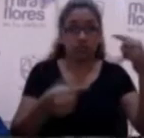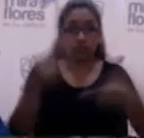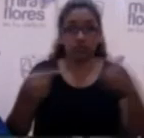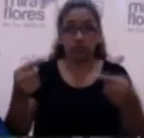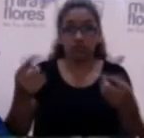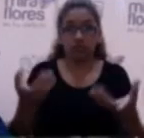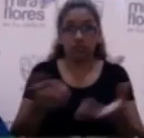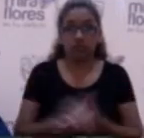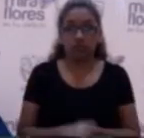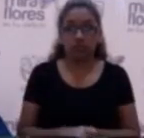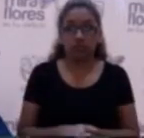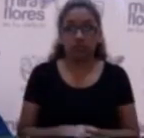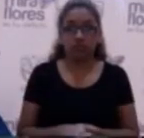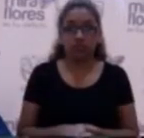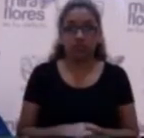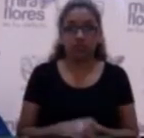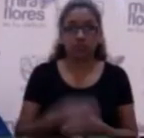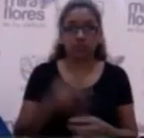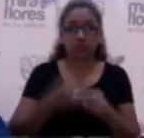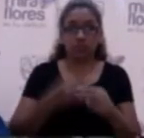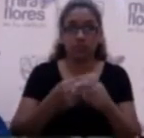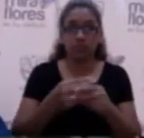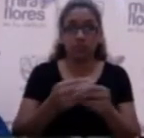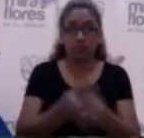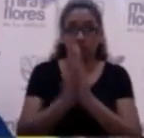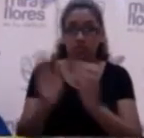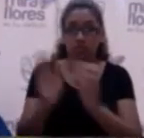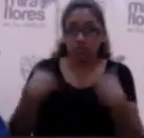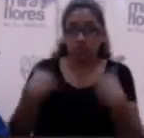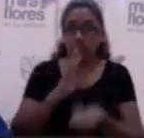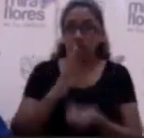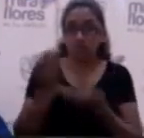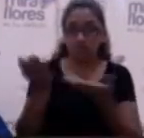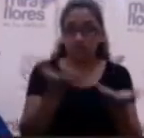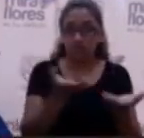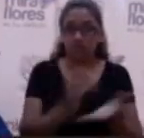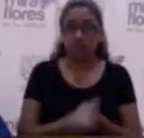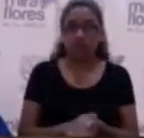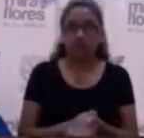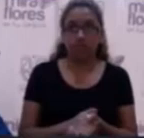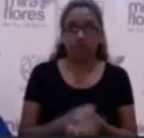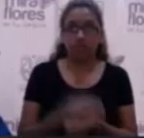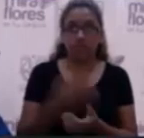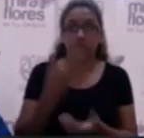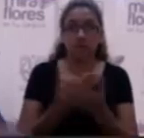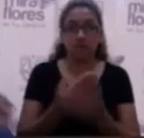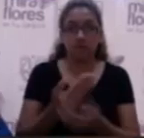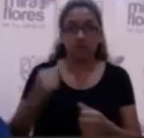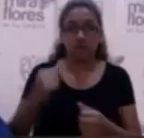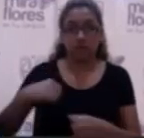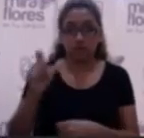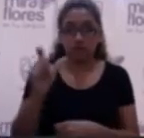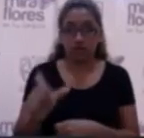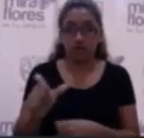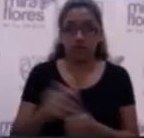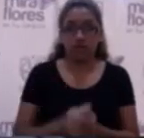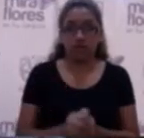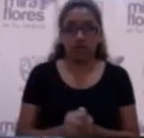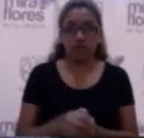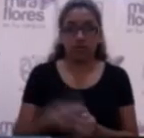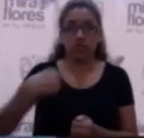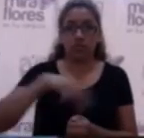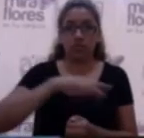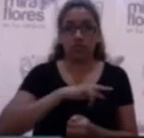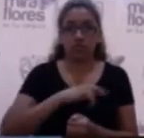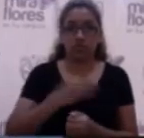con las consideraciones expuestas en el presente acuerdo. Al debate, ofrezco el uso de la palabra. El señor regidor de Albertis ha levantado la mano, tiene